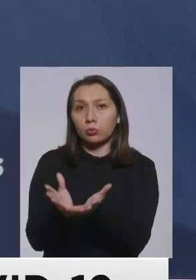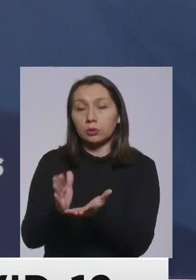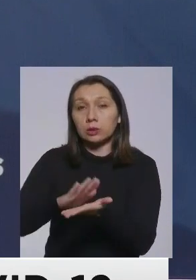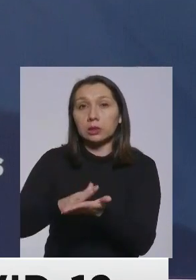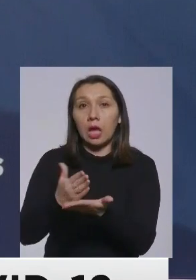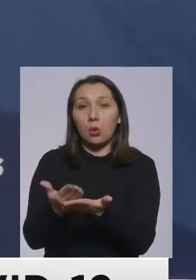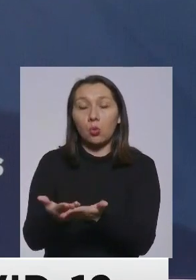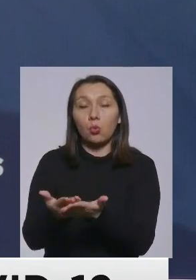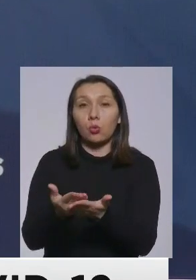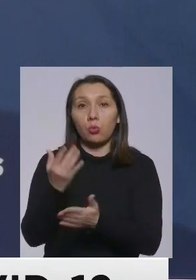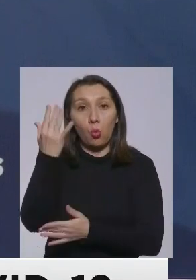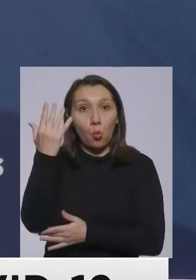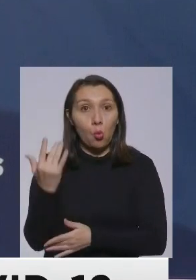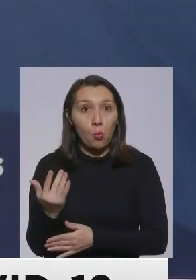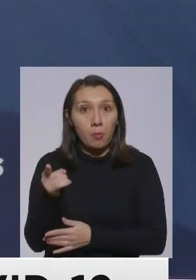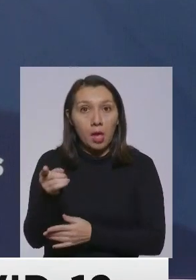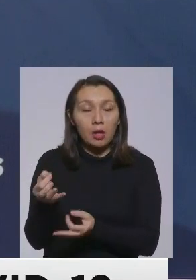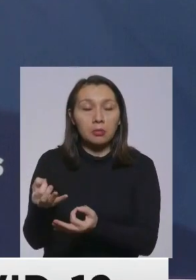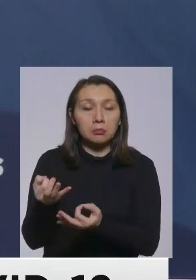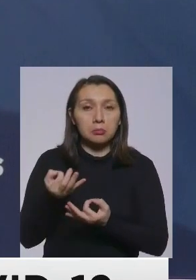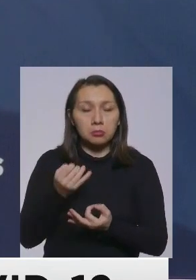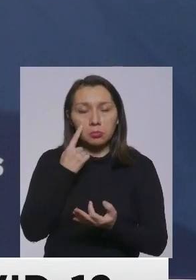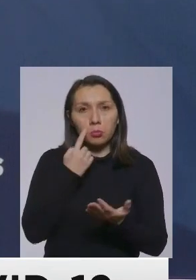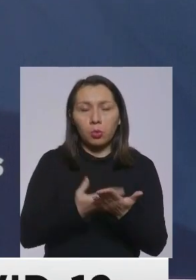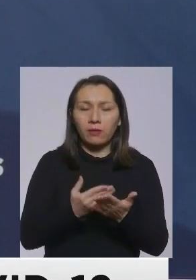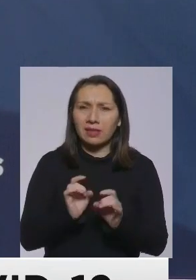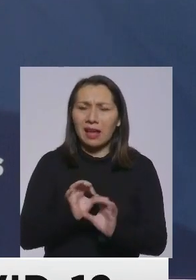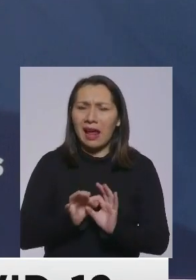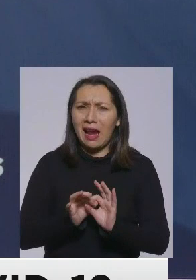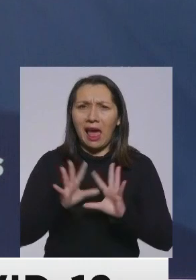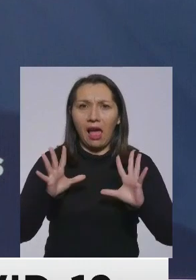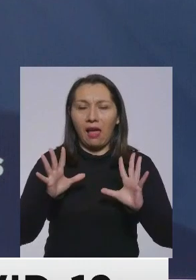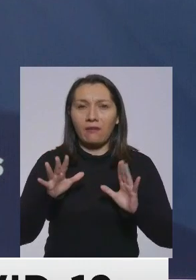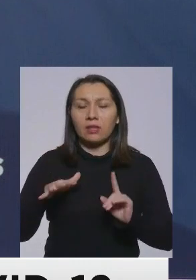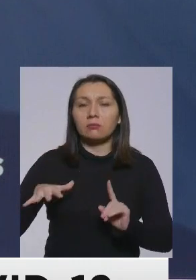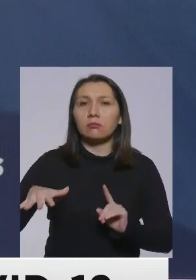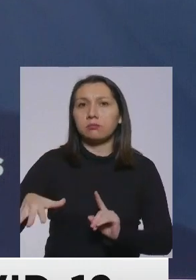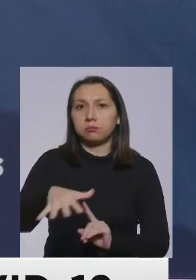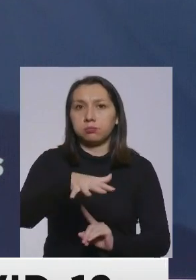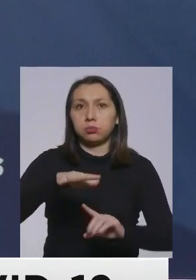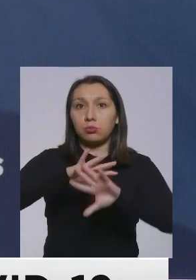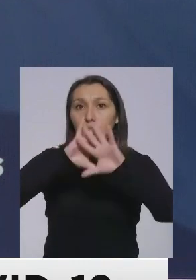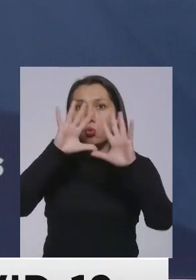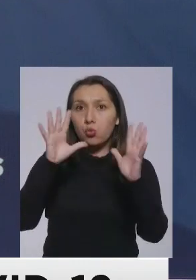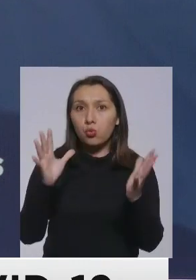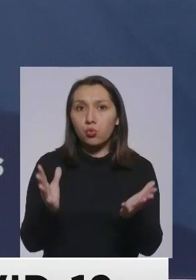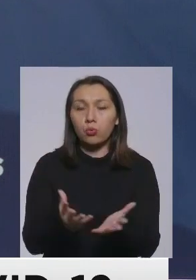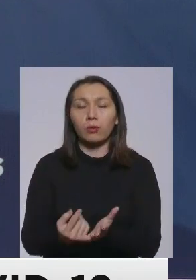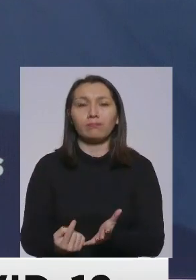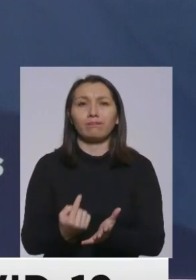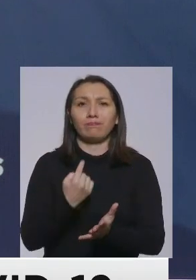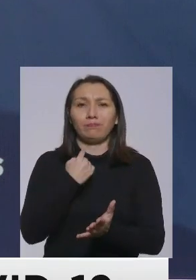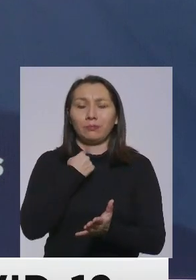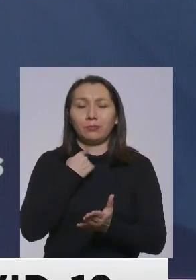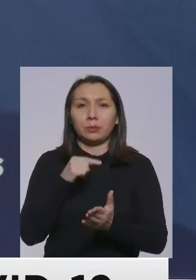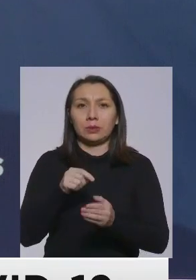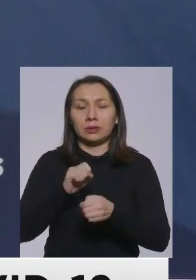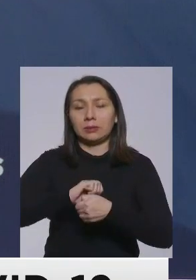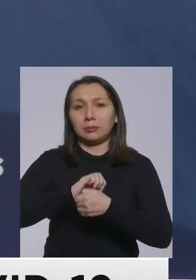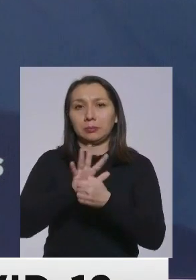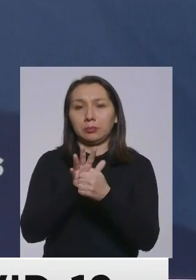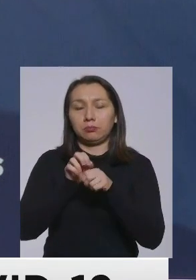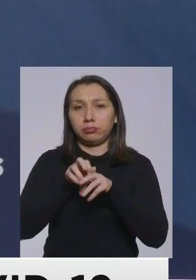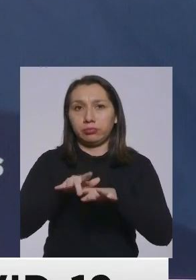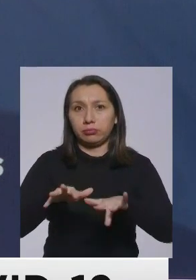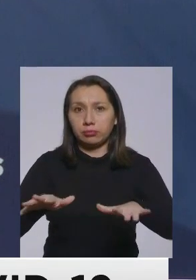salud y que evidencia la gravedad de la situación mundial que estamos viviendo frente a la pandemia